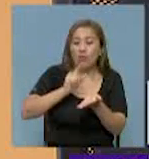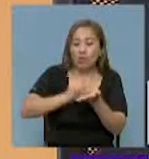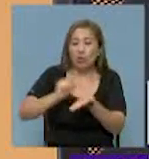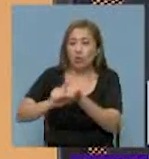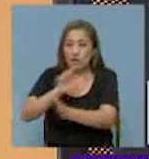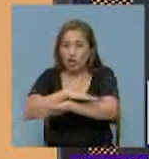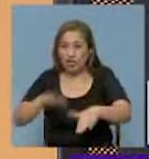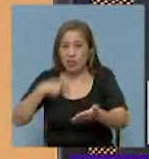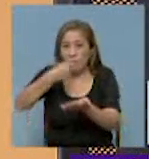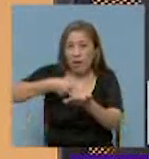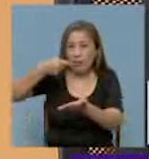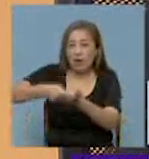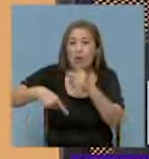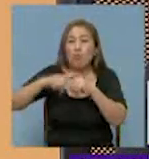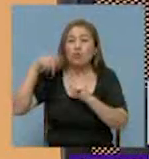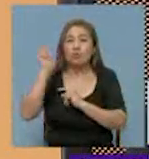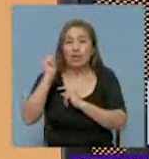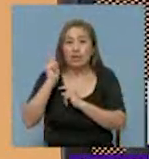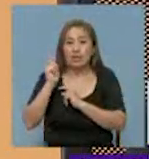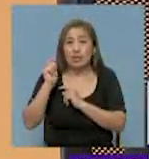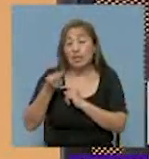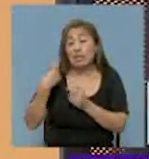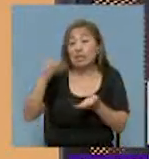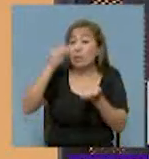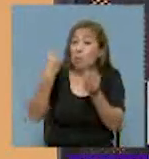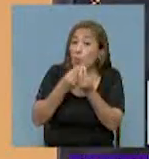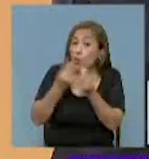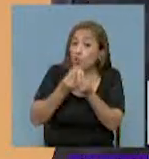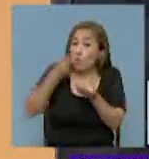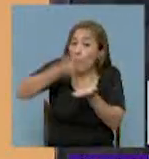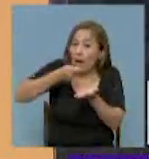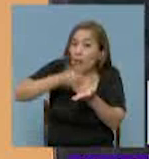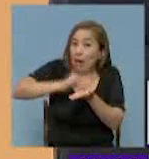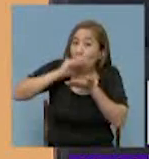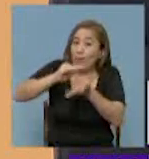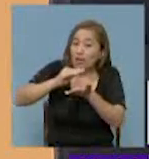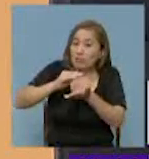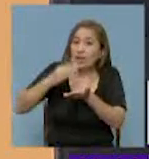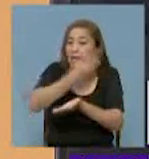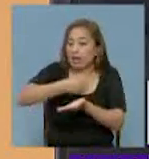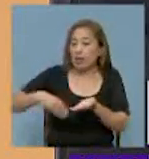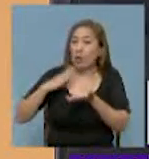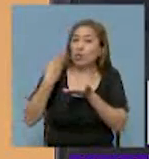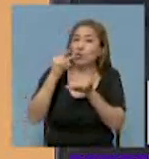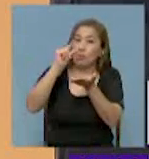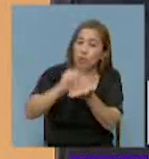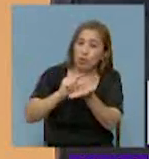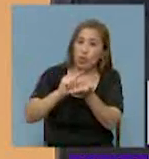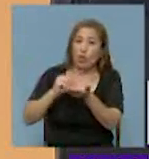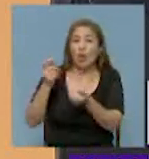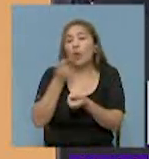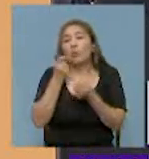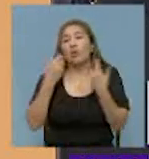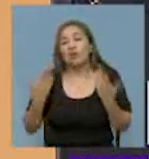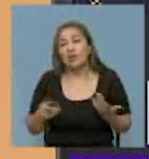oriolanos cota versión menos ayuda del estado y el que no corre ninguna cuota como tope